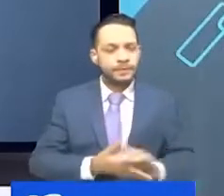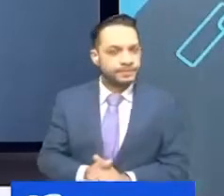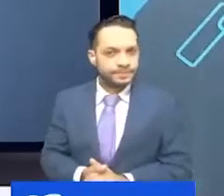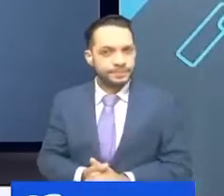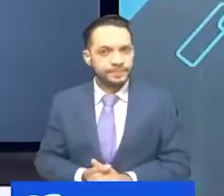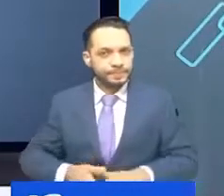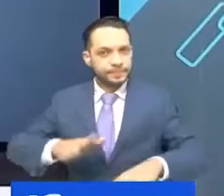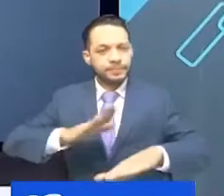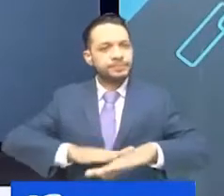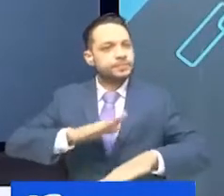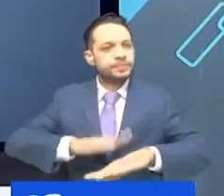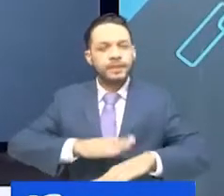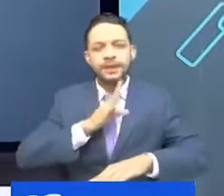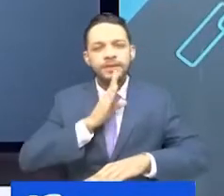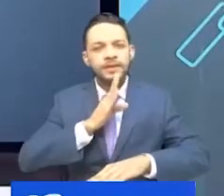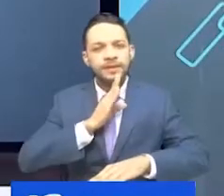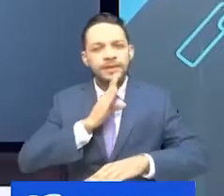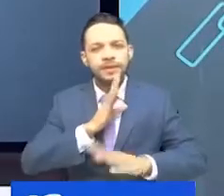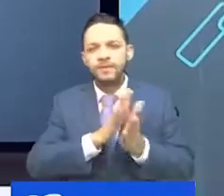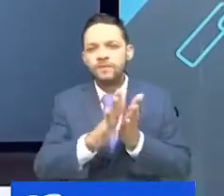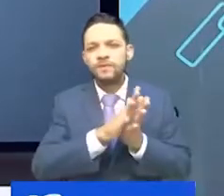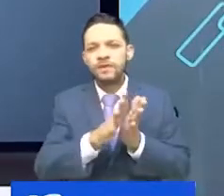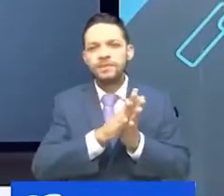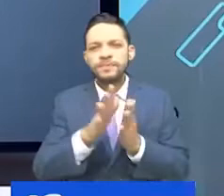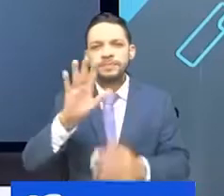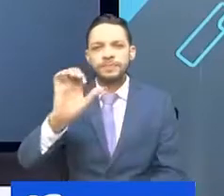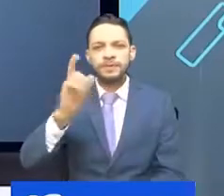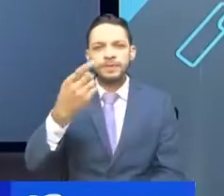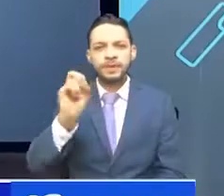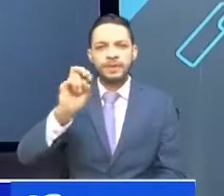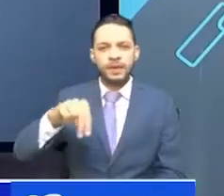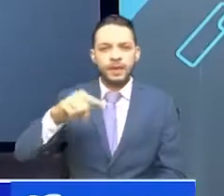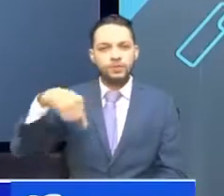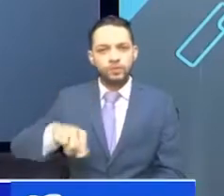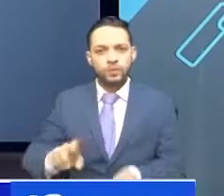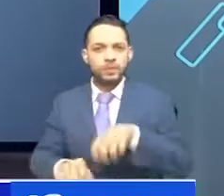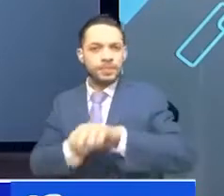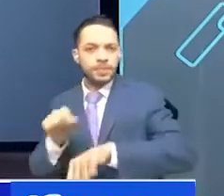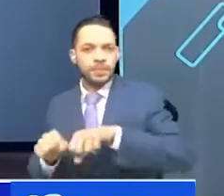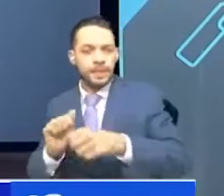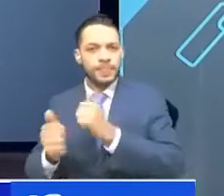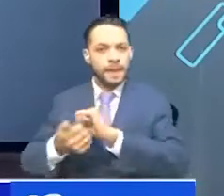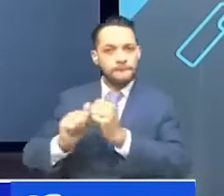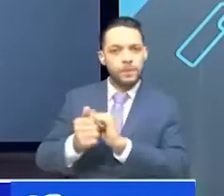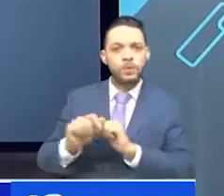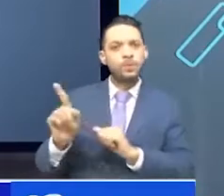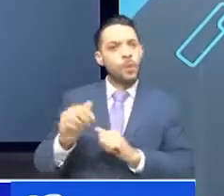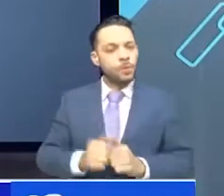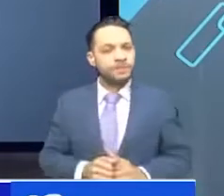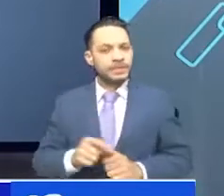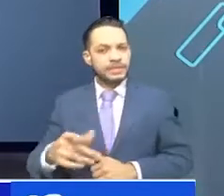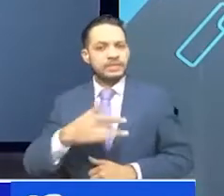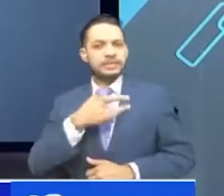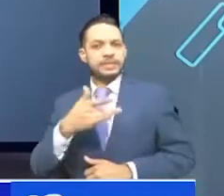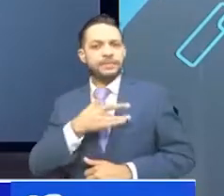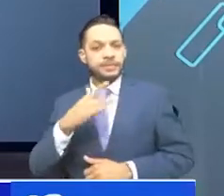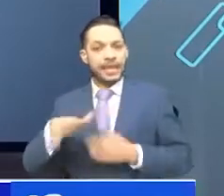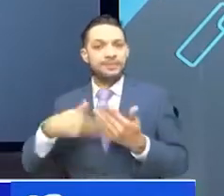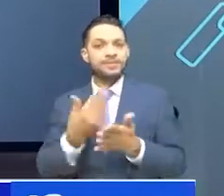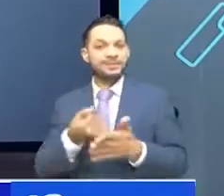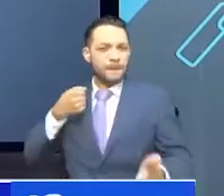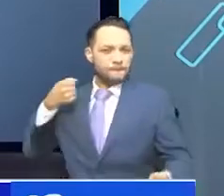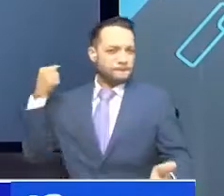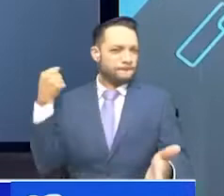Y saben también quién es tendencia, Egan Bernal, y no por el deporte, sino por su situación sentimental. Luego del accidente que